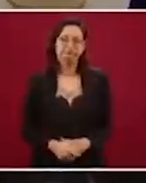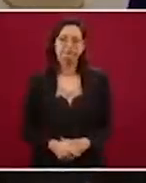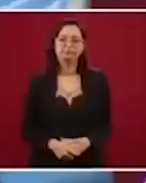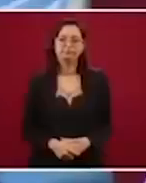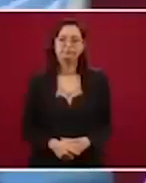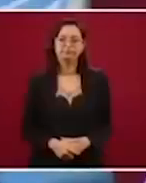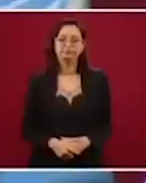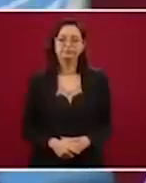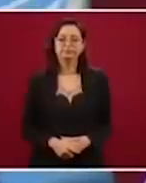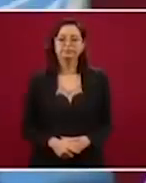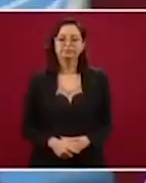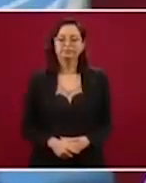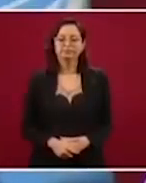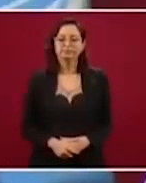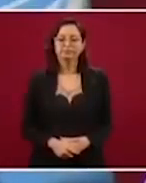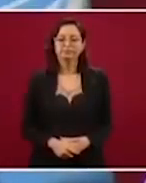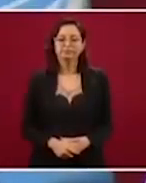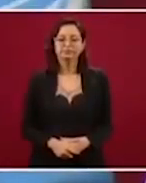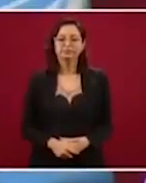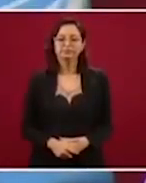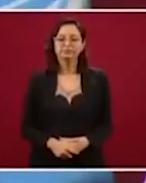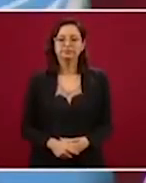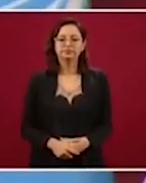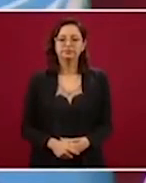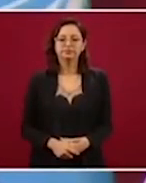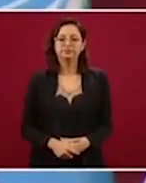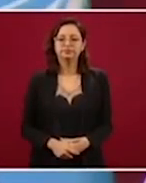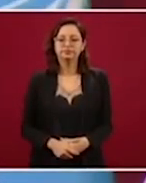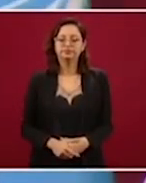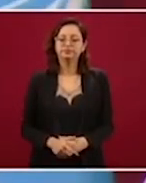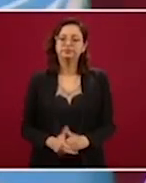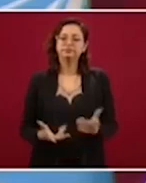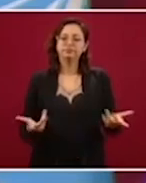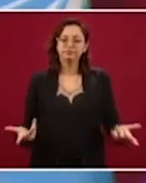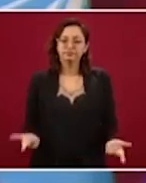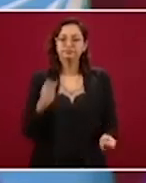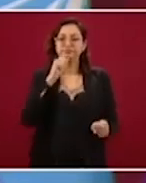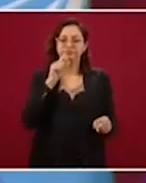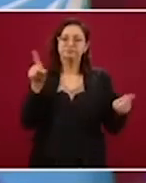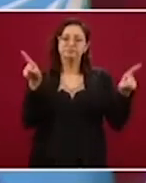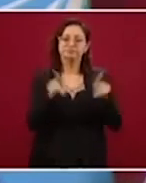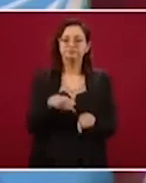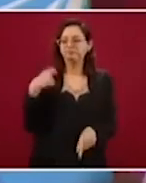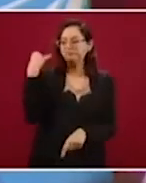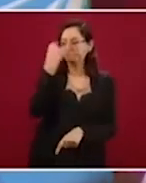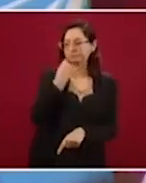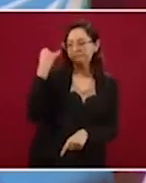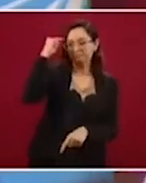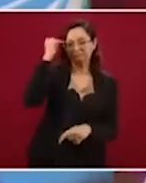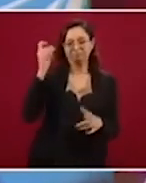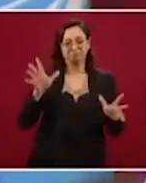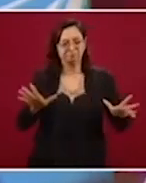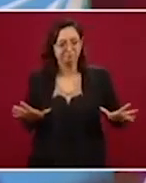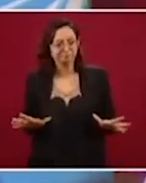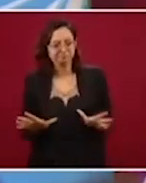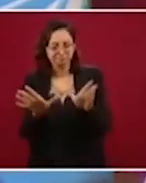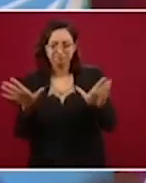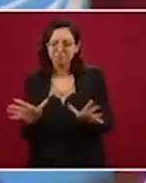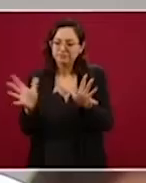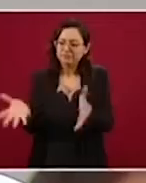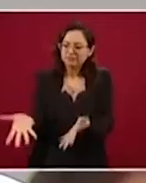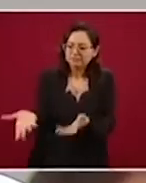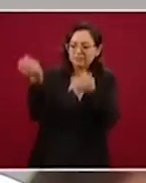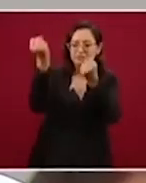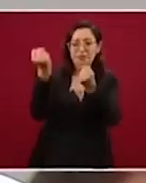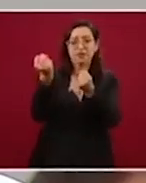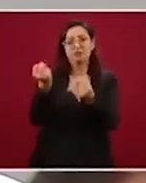Y vamos a impulsar el rescate de las lenguas que se están